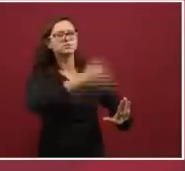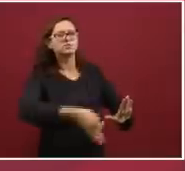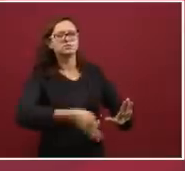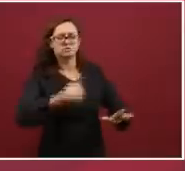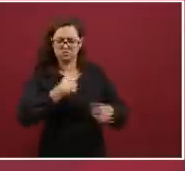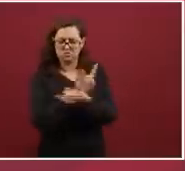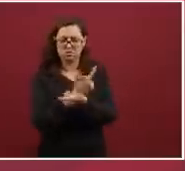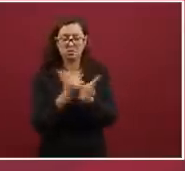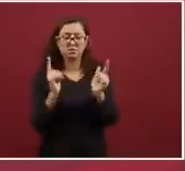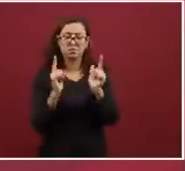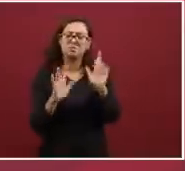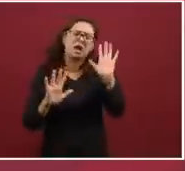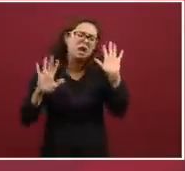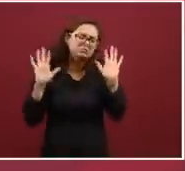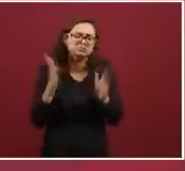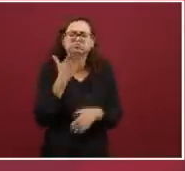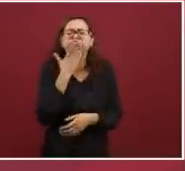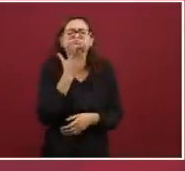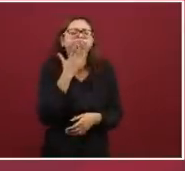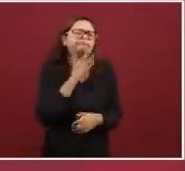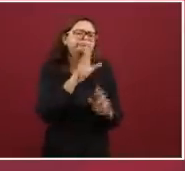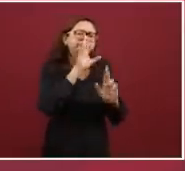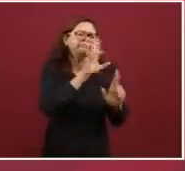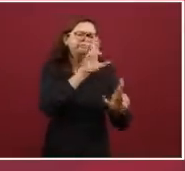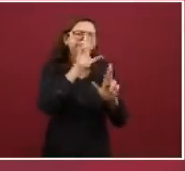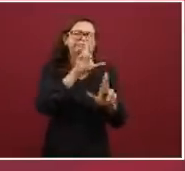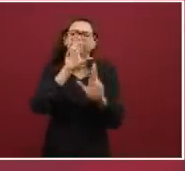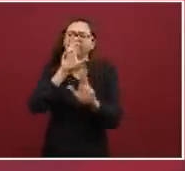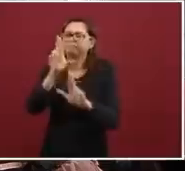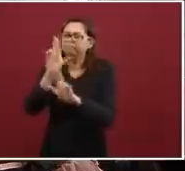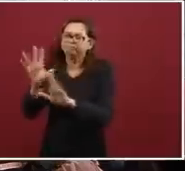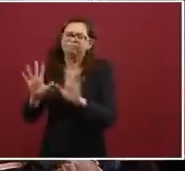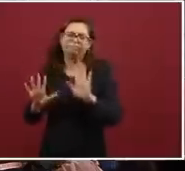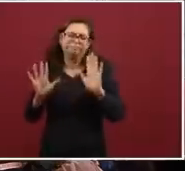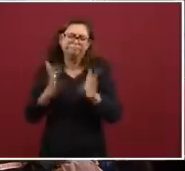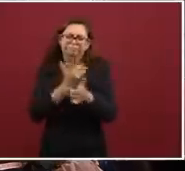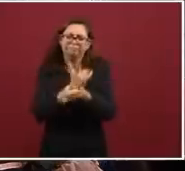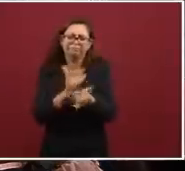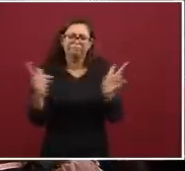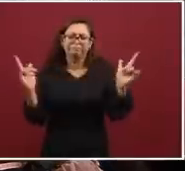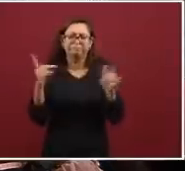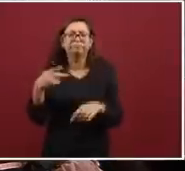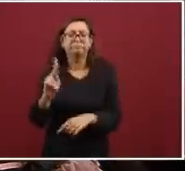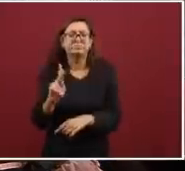Entonces, todo esto sucede, pero sí aclarar eso, porque